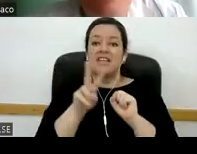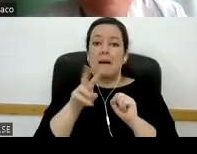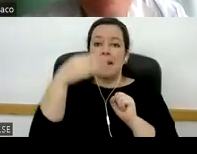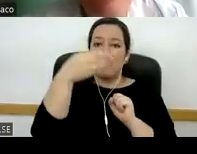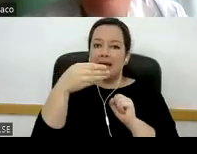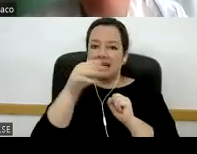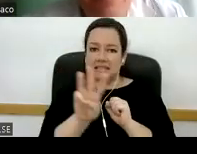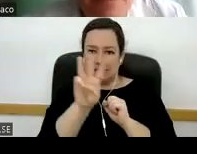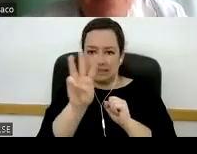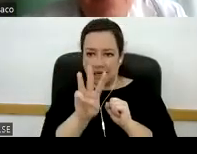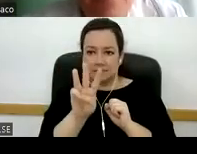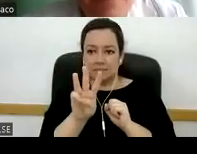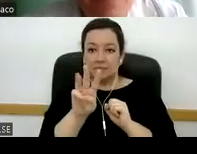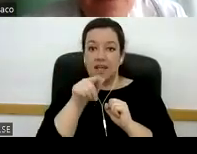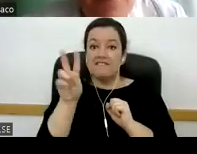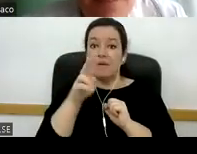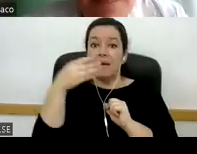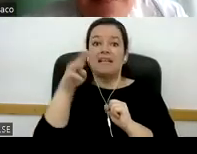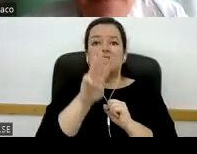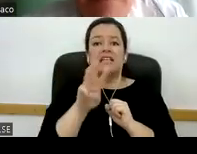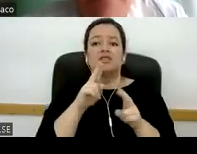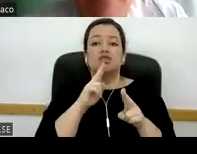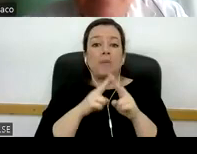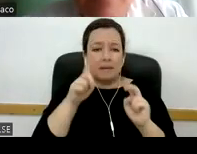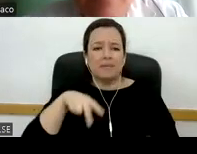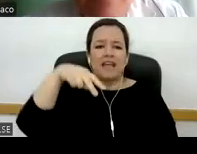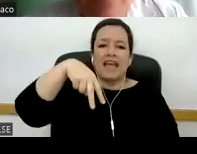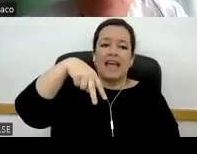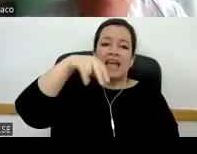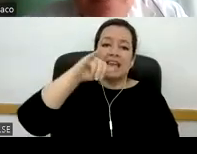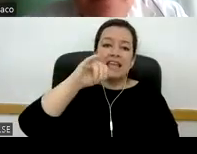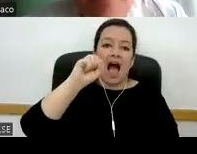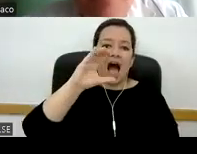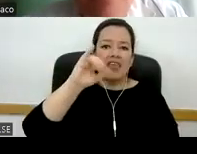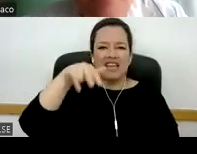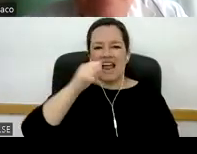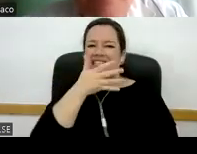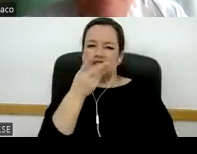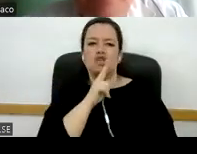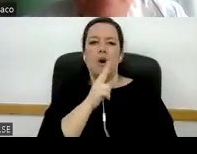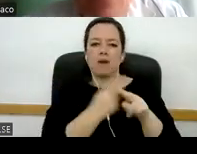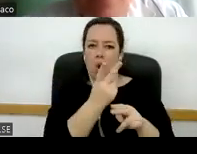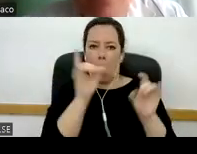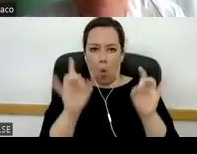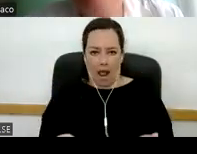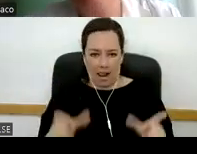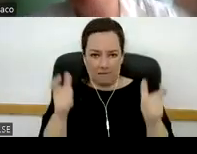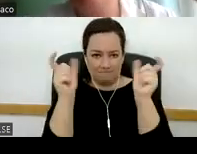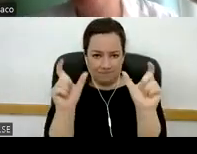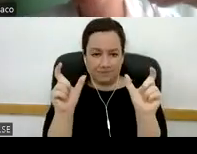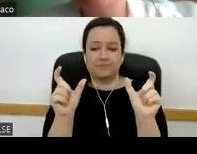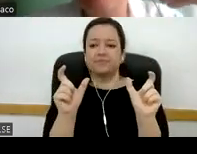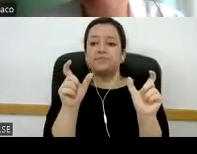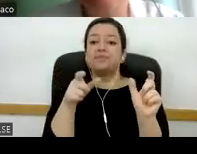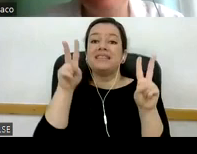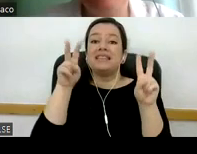B3. La vitamina B3, también llamada niacina, es quizás la que compensa más